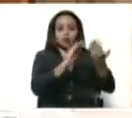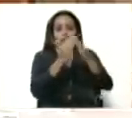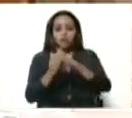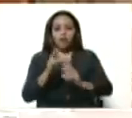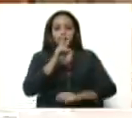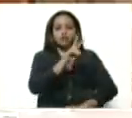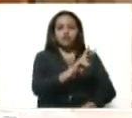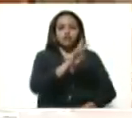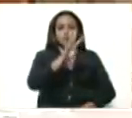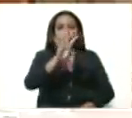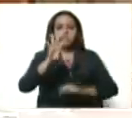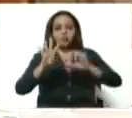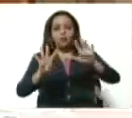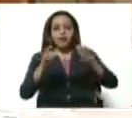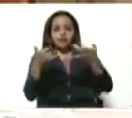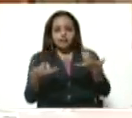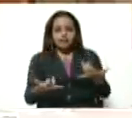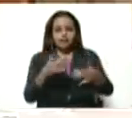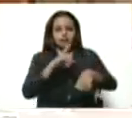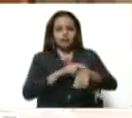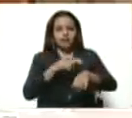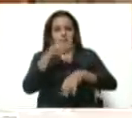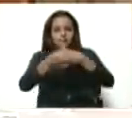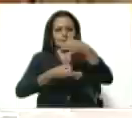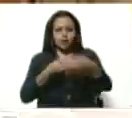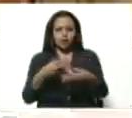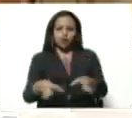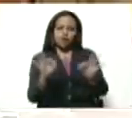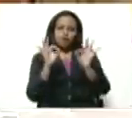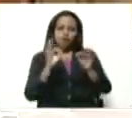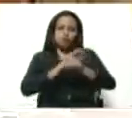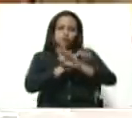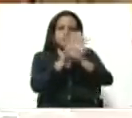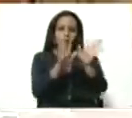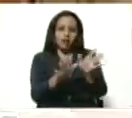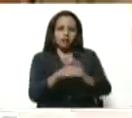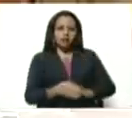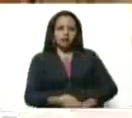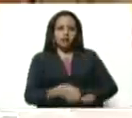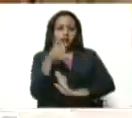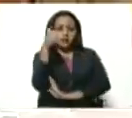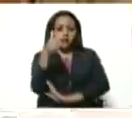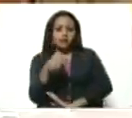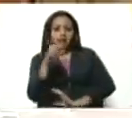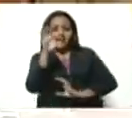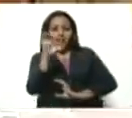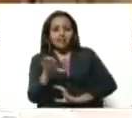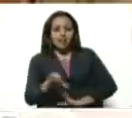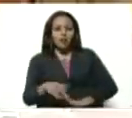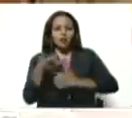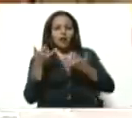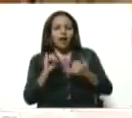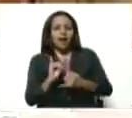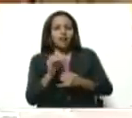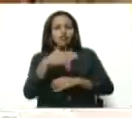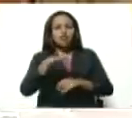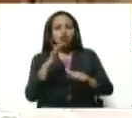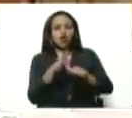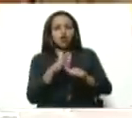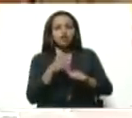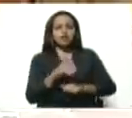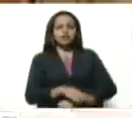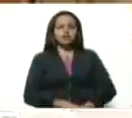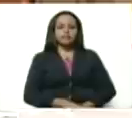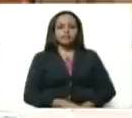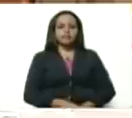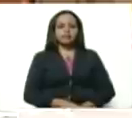ya el doctor alvarado específico estado por estado en qué municipios están concentrados